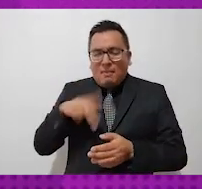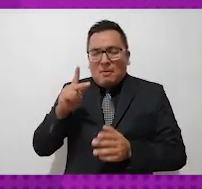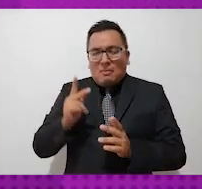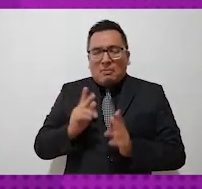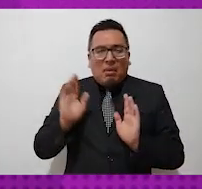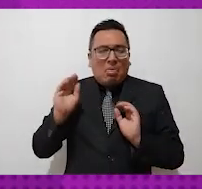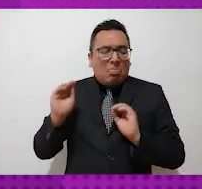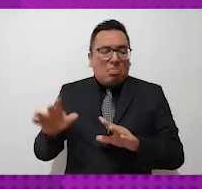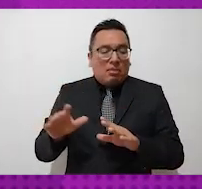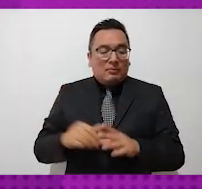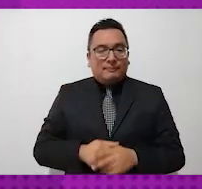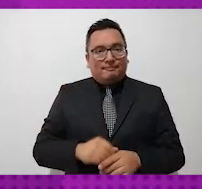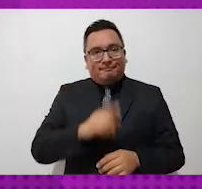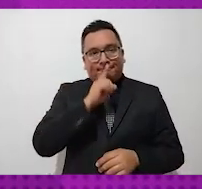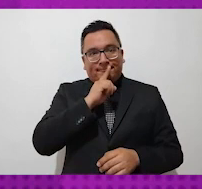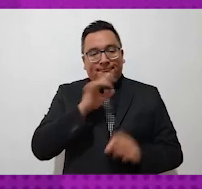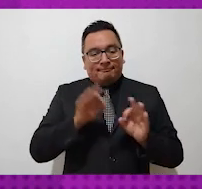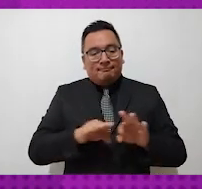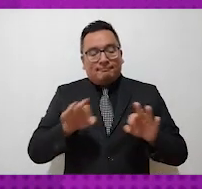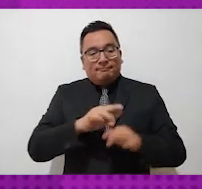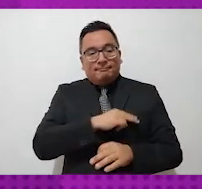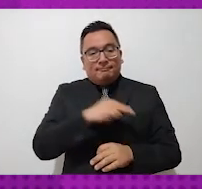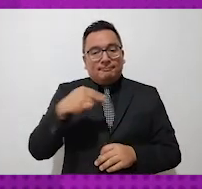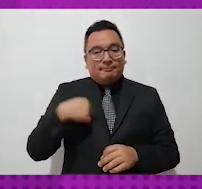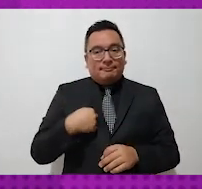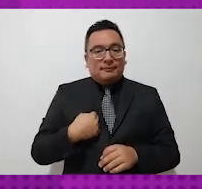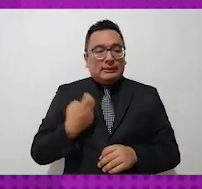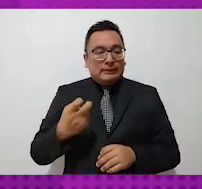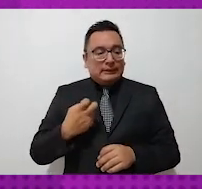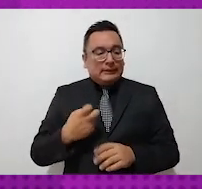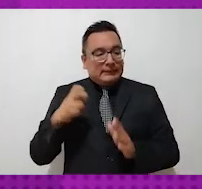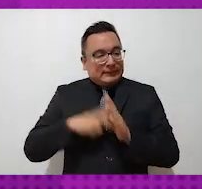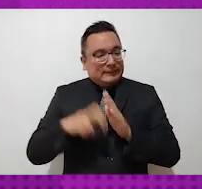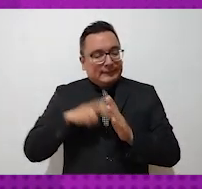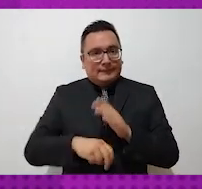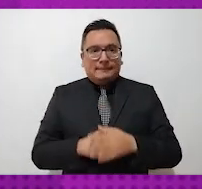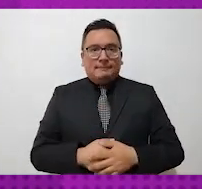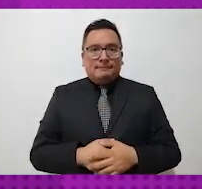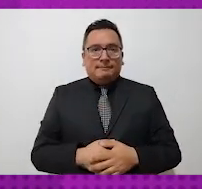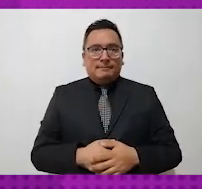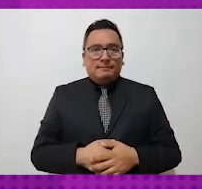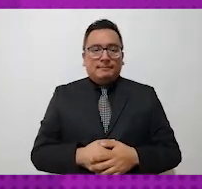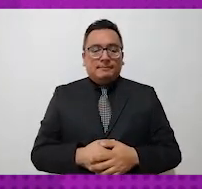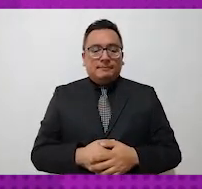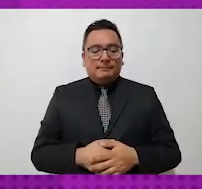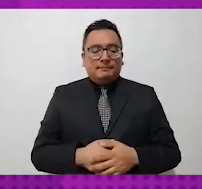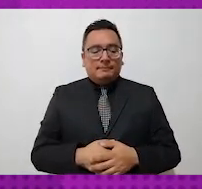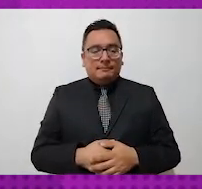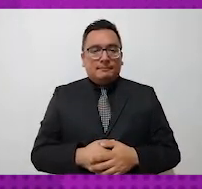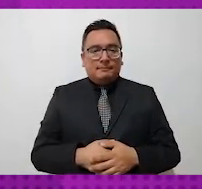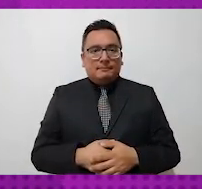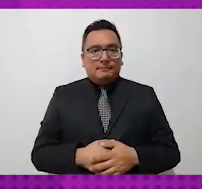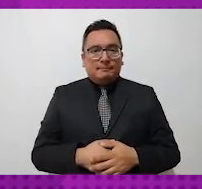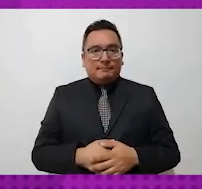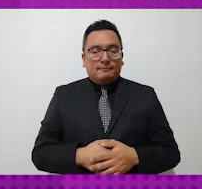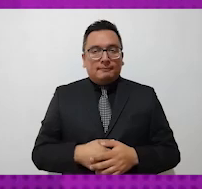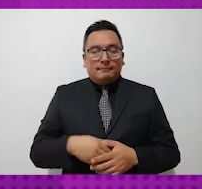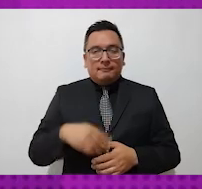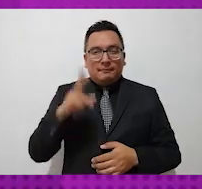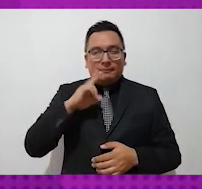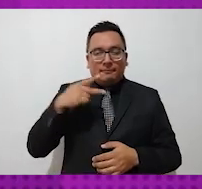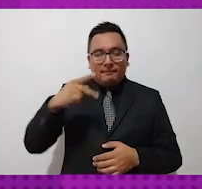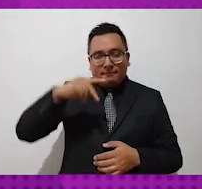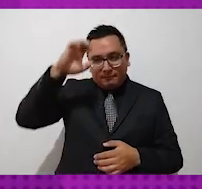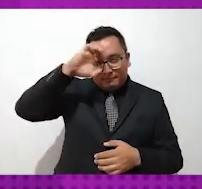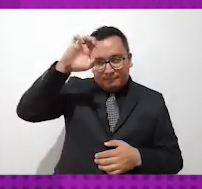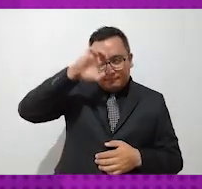pasar. No, hay que tratar de vencer ese tipo de situación. ¿Por qué a la gente, dentro de la experiencia que ustedes